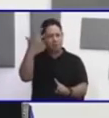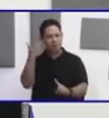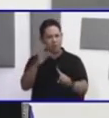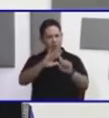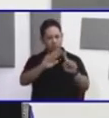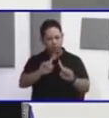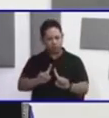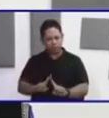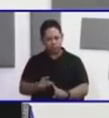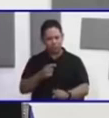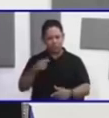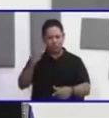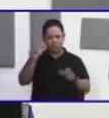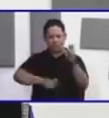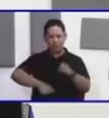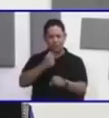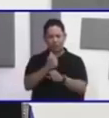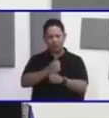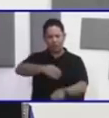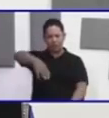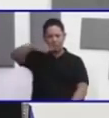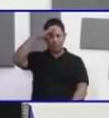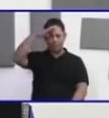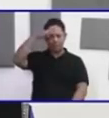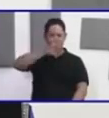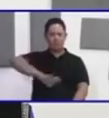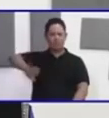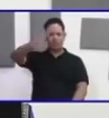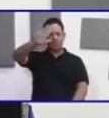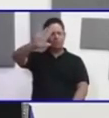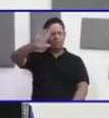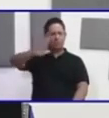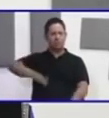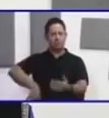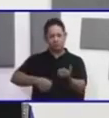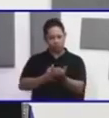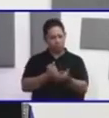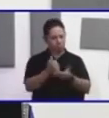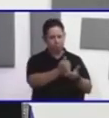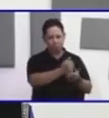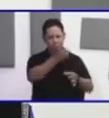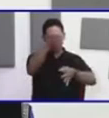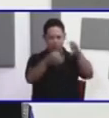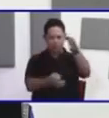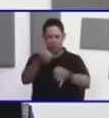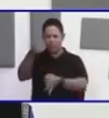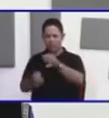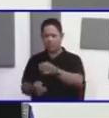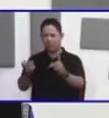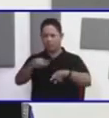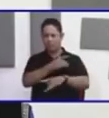sus servidores públicos, en este caso la Policía Nacional, en pro de la seguridad y en este caso de la salubridad